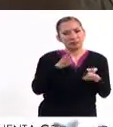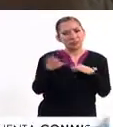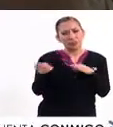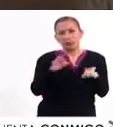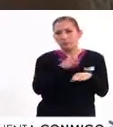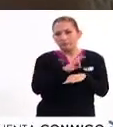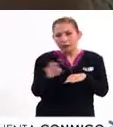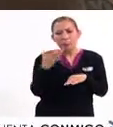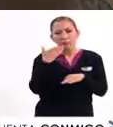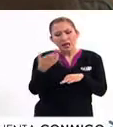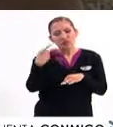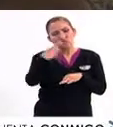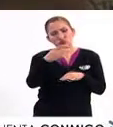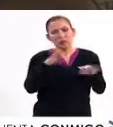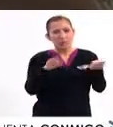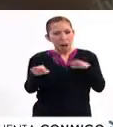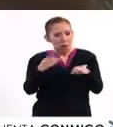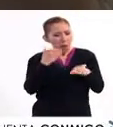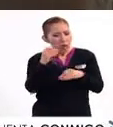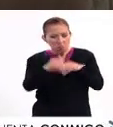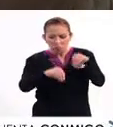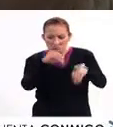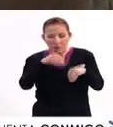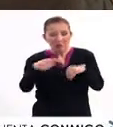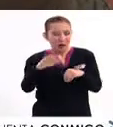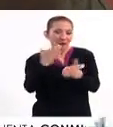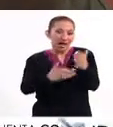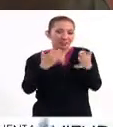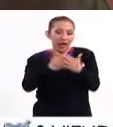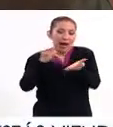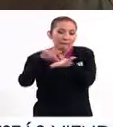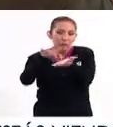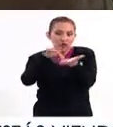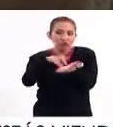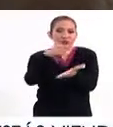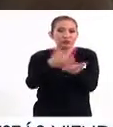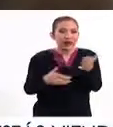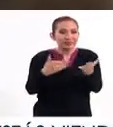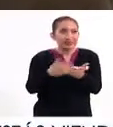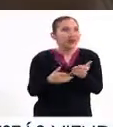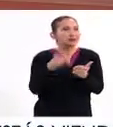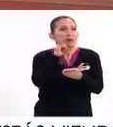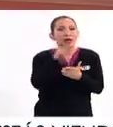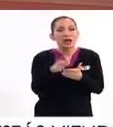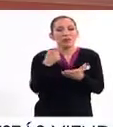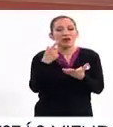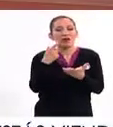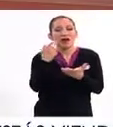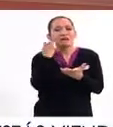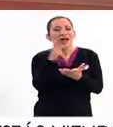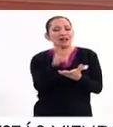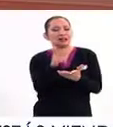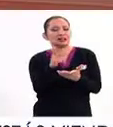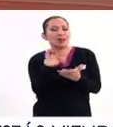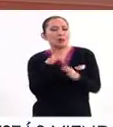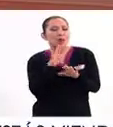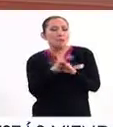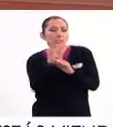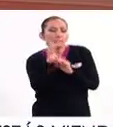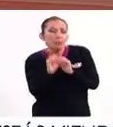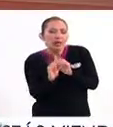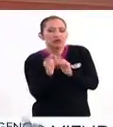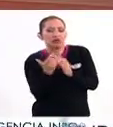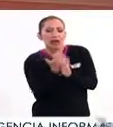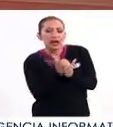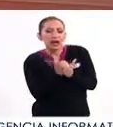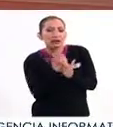arriesguen a ganar un poco menos y a ofrecer un mejor producto. Yo creo que sí se puede. Pues algo más que nos quieras compartir de este